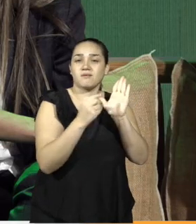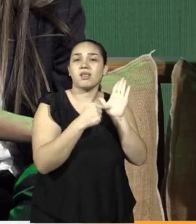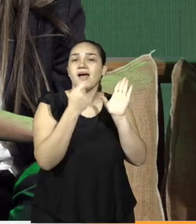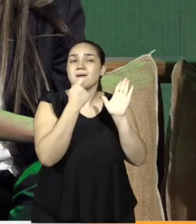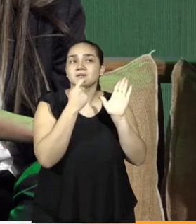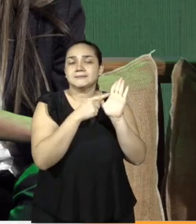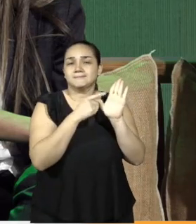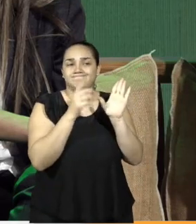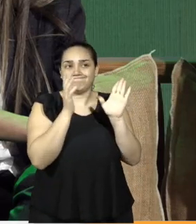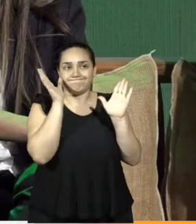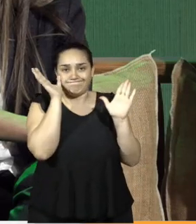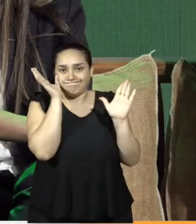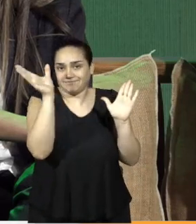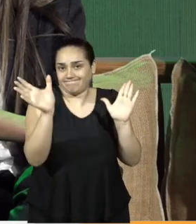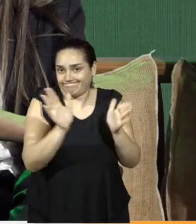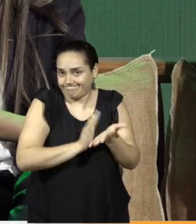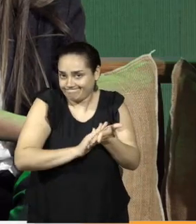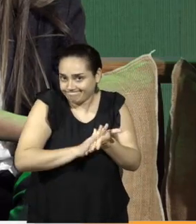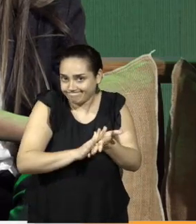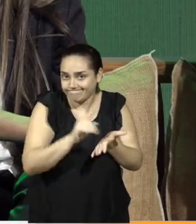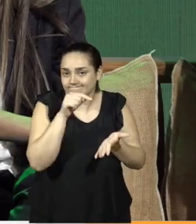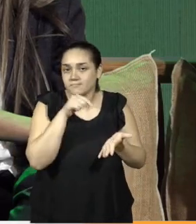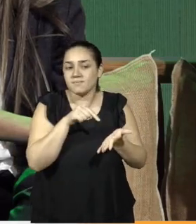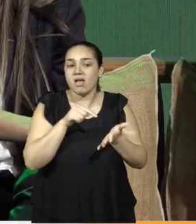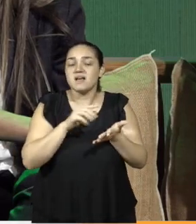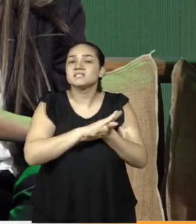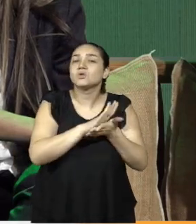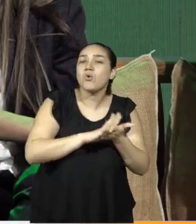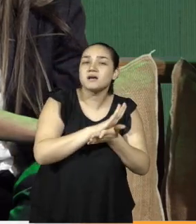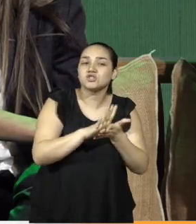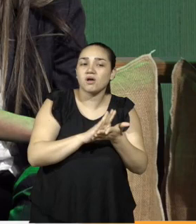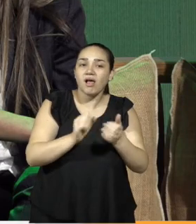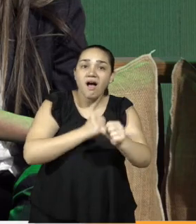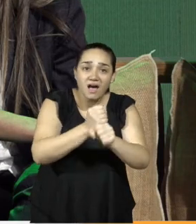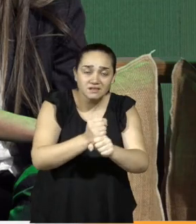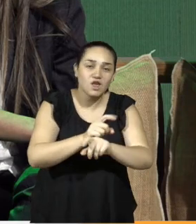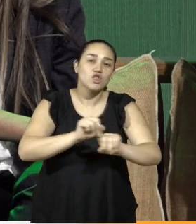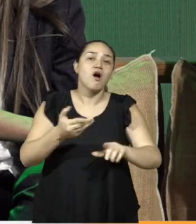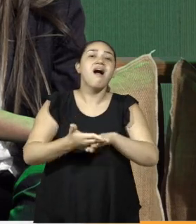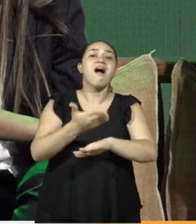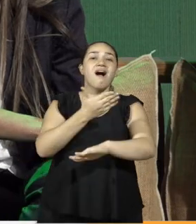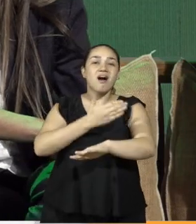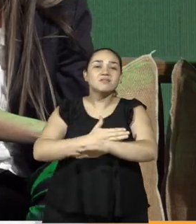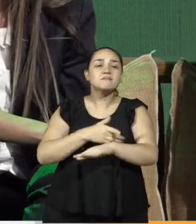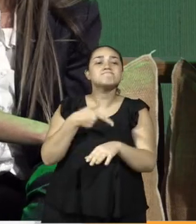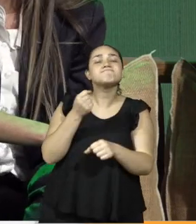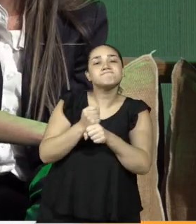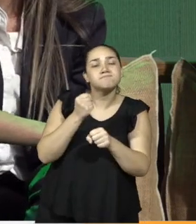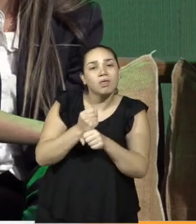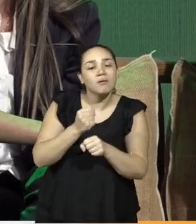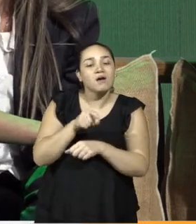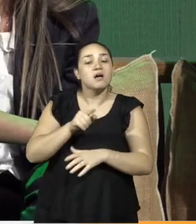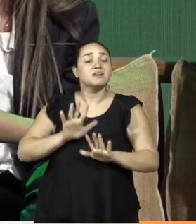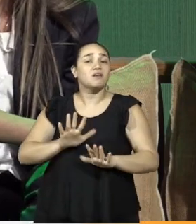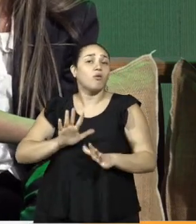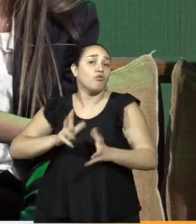burdos, pero sin llegar a esa situación. Entonces, antes se trabajaba de esa manera y